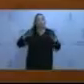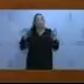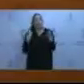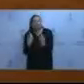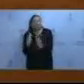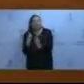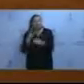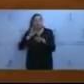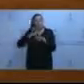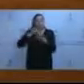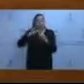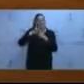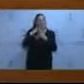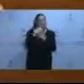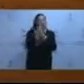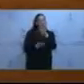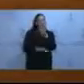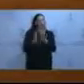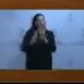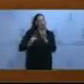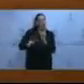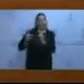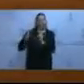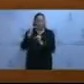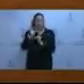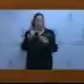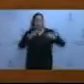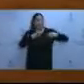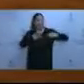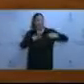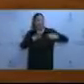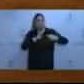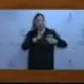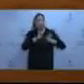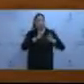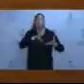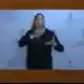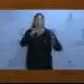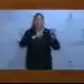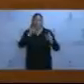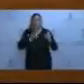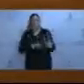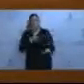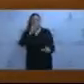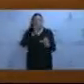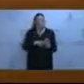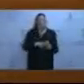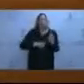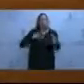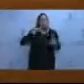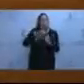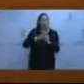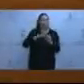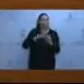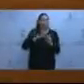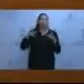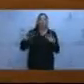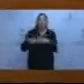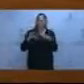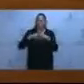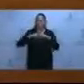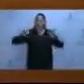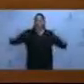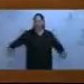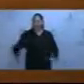para salir de esa situación, negociando con todas las partes implicadas con el fin prioritario de rescatar a la sociedad de la situación